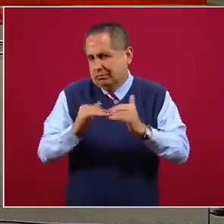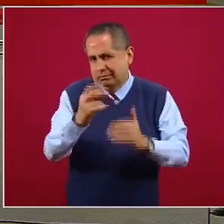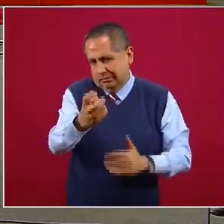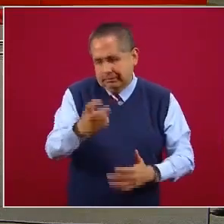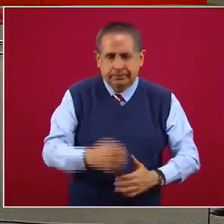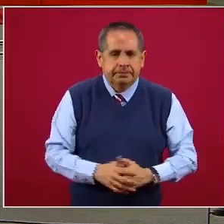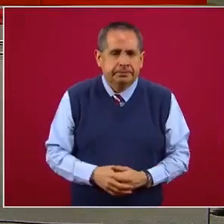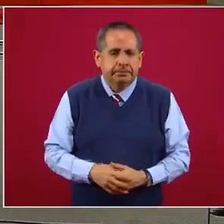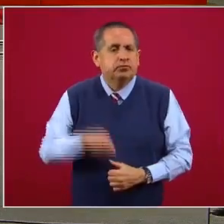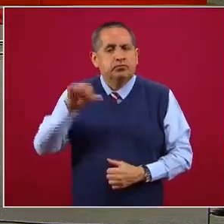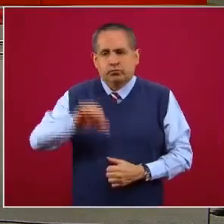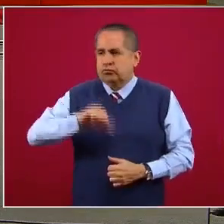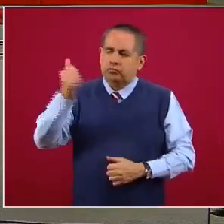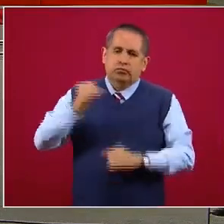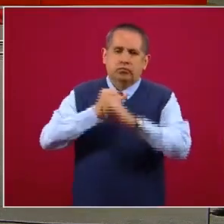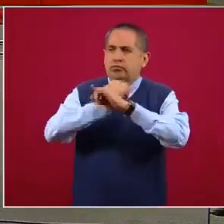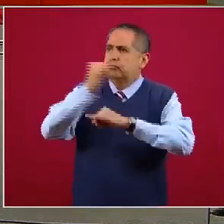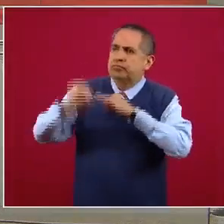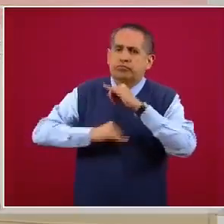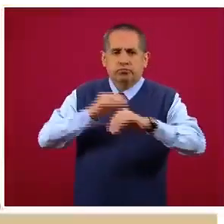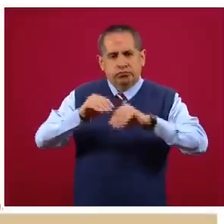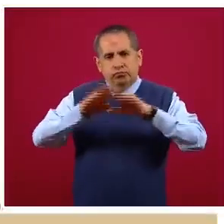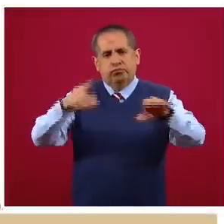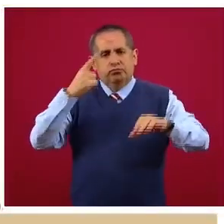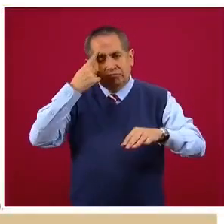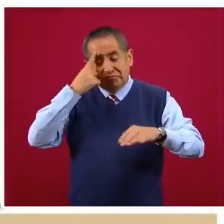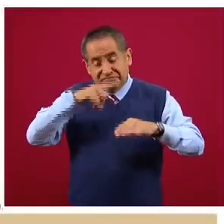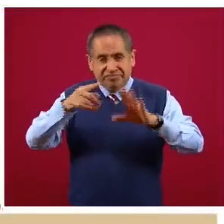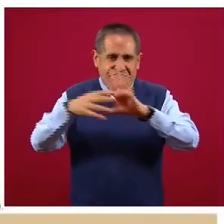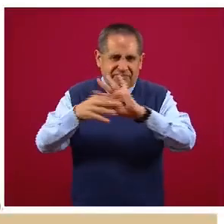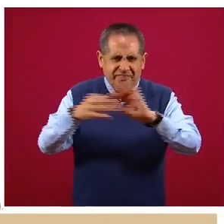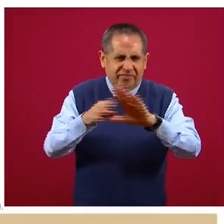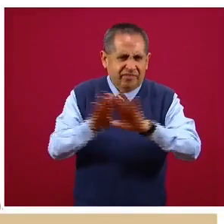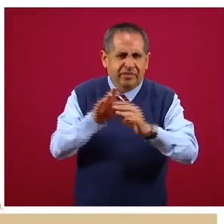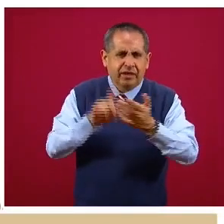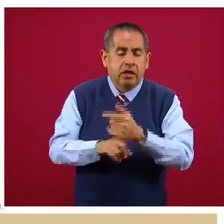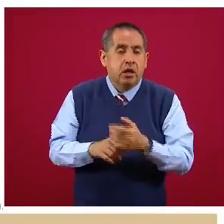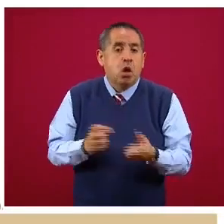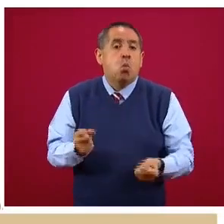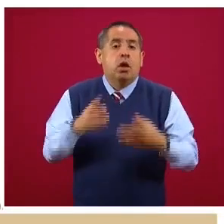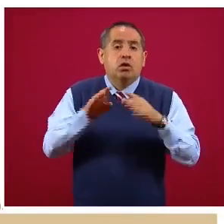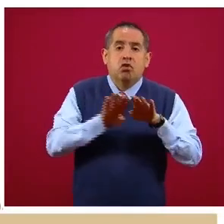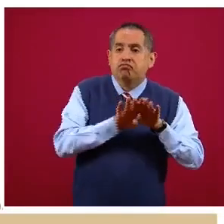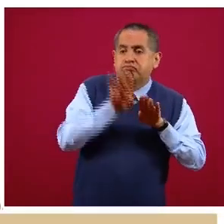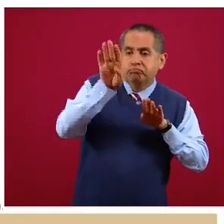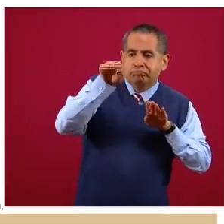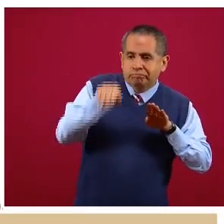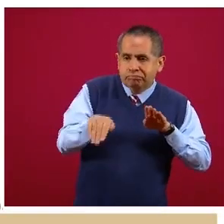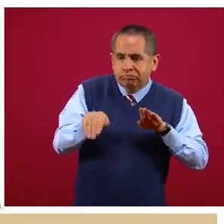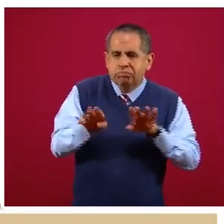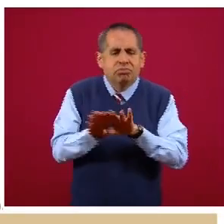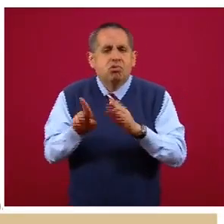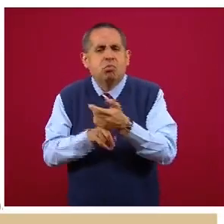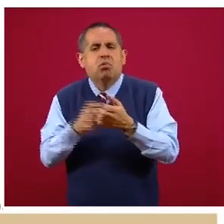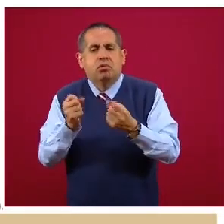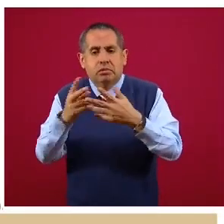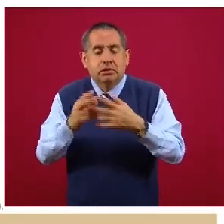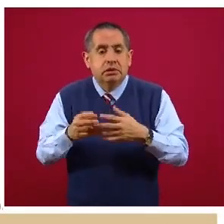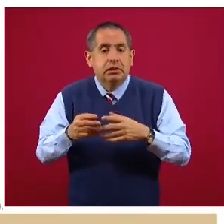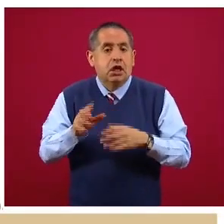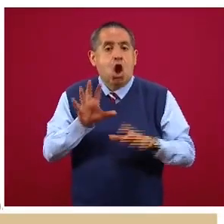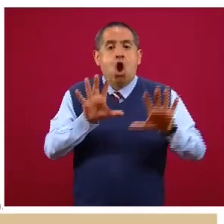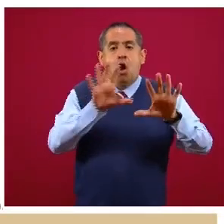tenemos otra información internacional para poner en contexto, y es la curva epidémica, pero ahora de